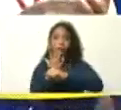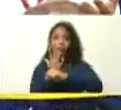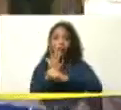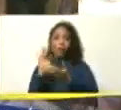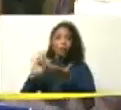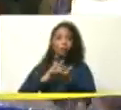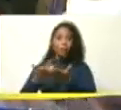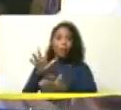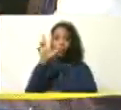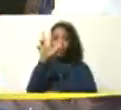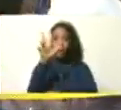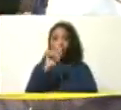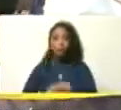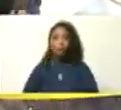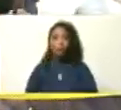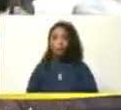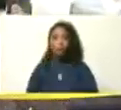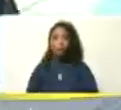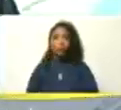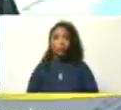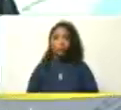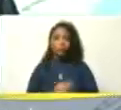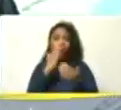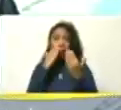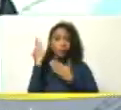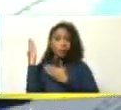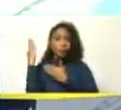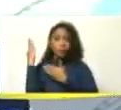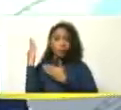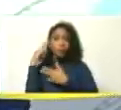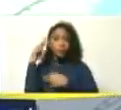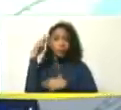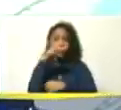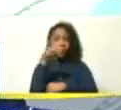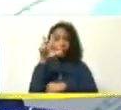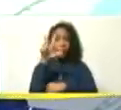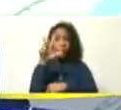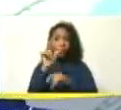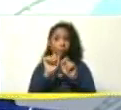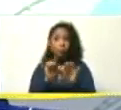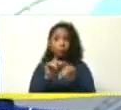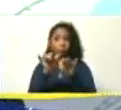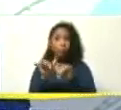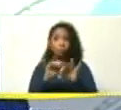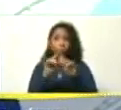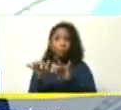Tres, Bori, Saldivia.